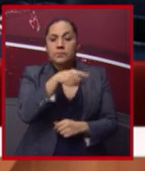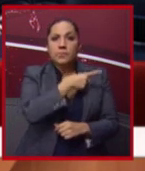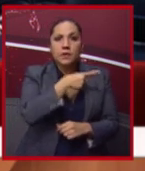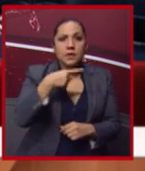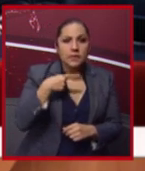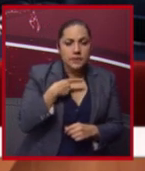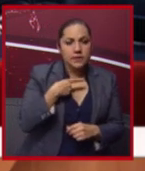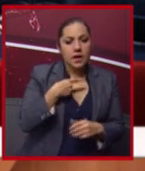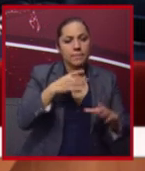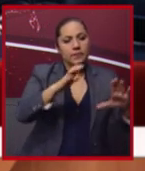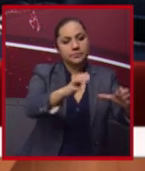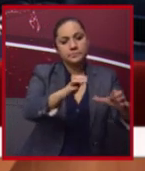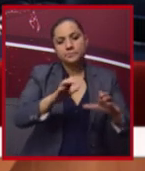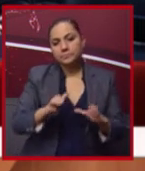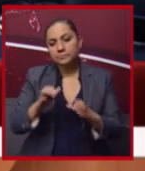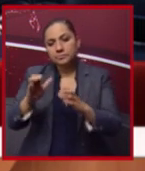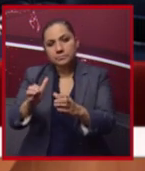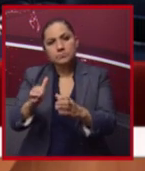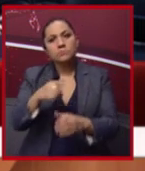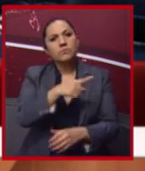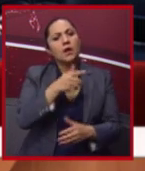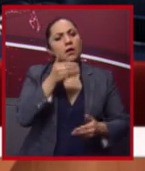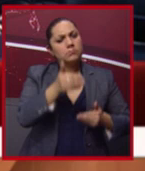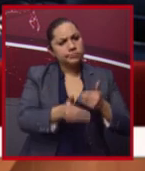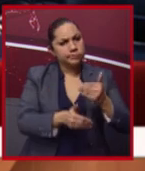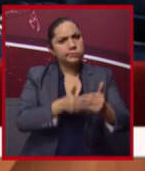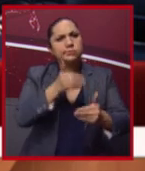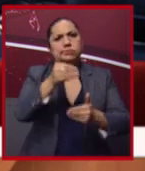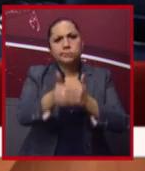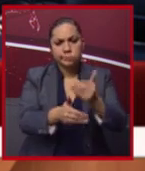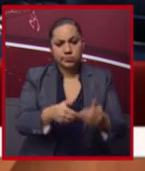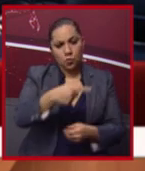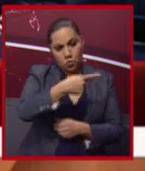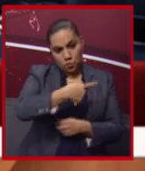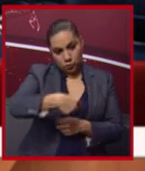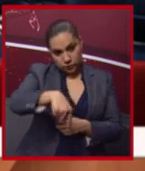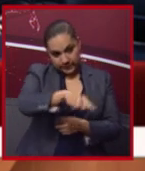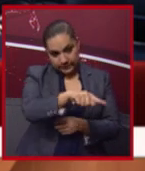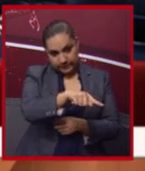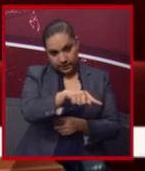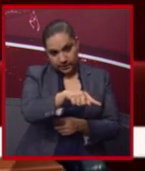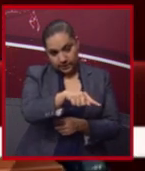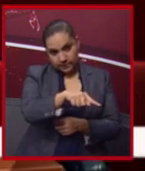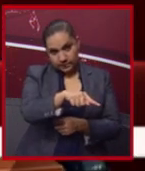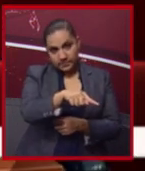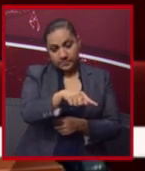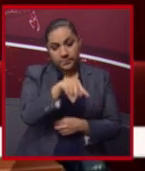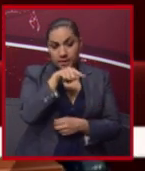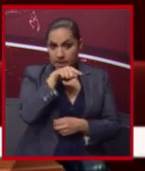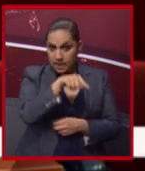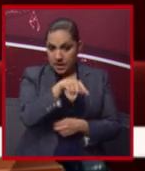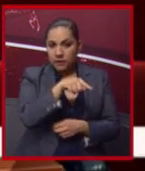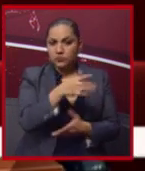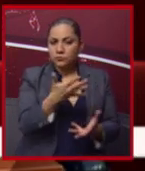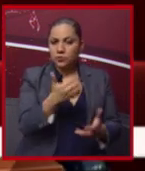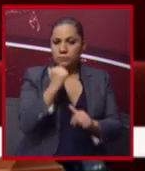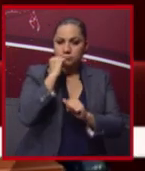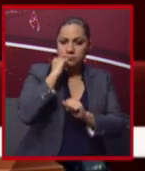convertir de manera permanente en quienes señalen los derechos de los